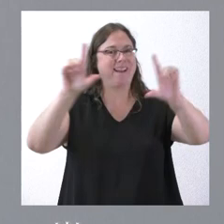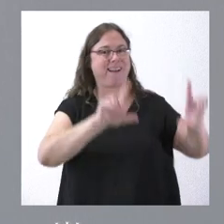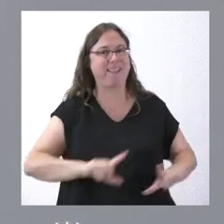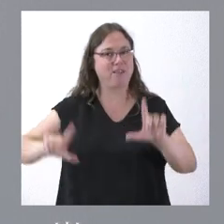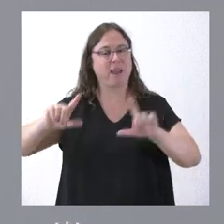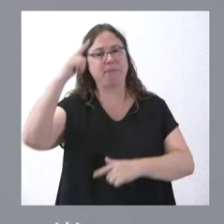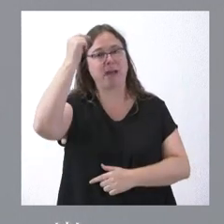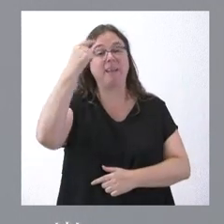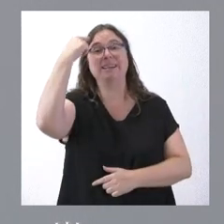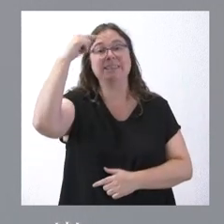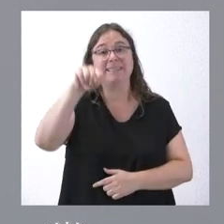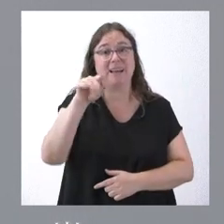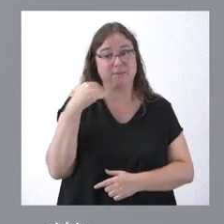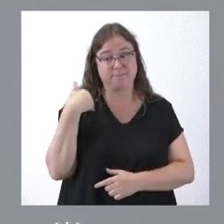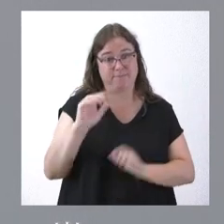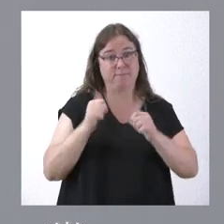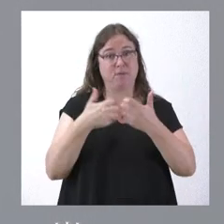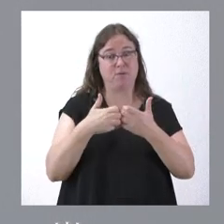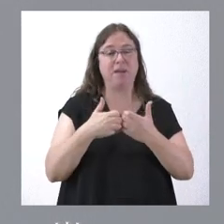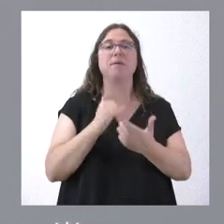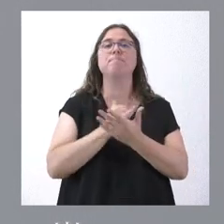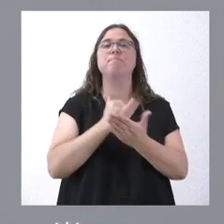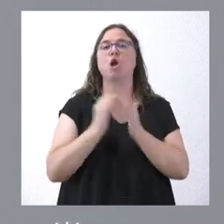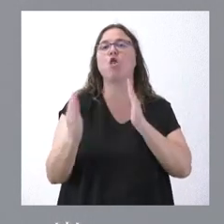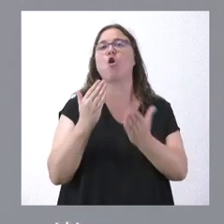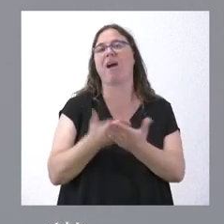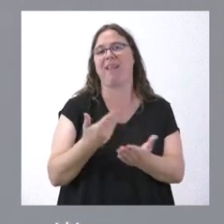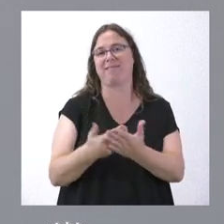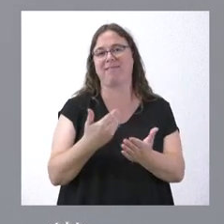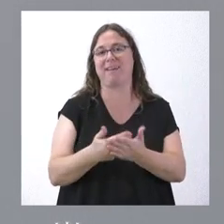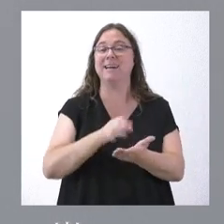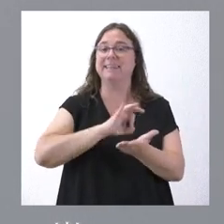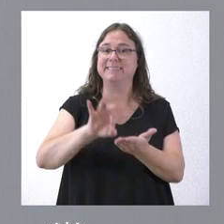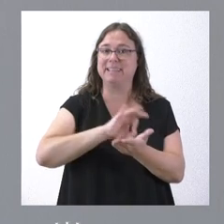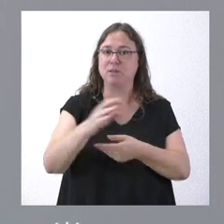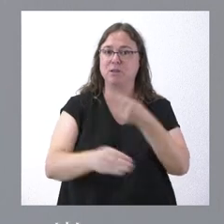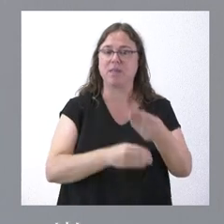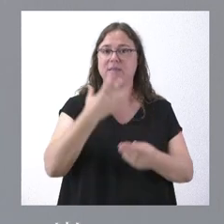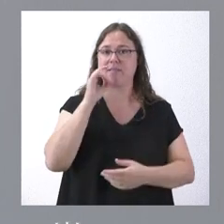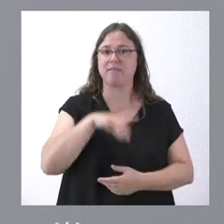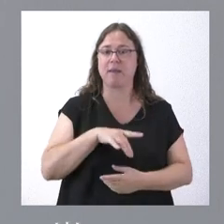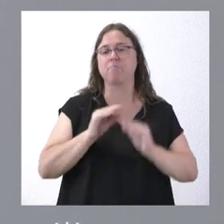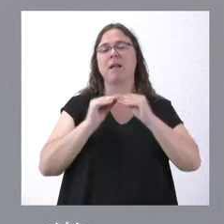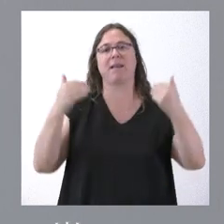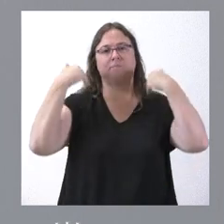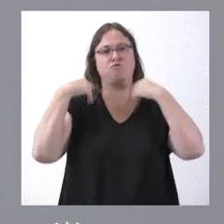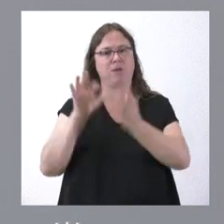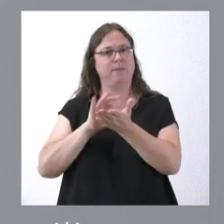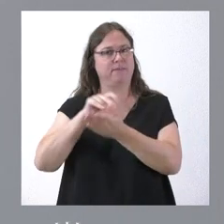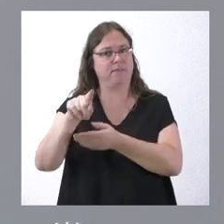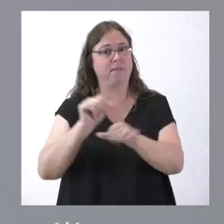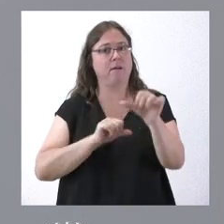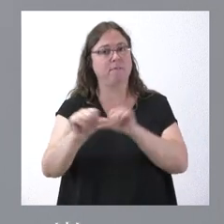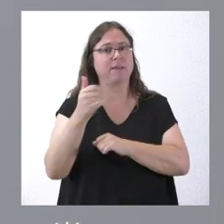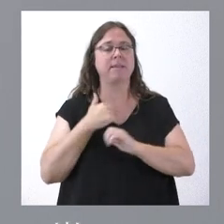Ávila. Saben ustedes que desde su puesta en marcha hay un periodo también de garantía donde se presta el servicio por parte del que lo instala y a partir de ese